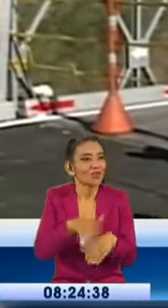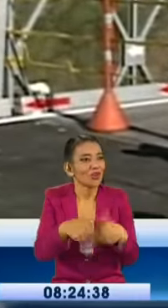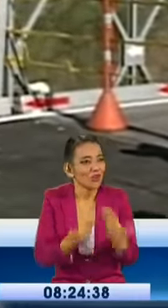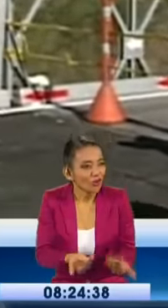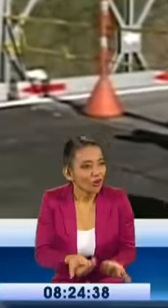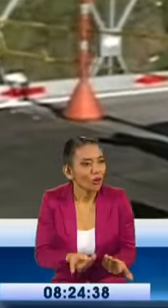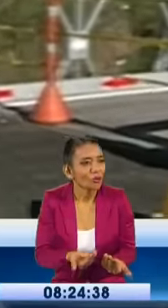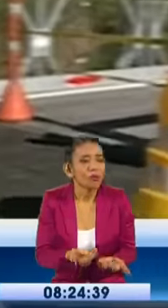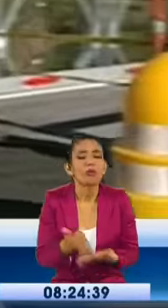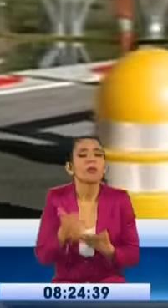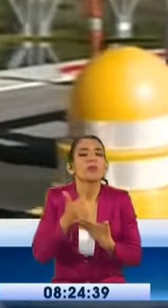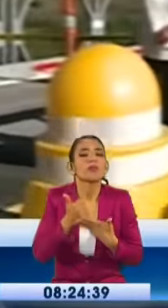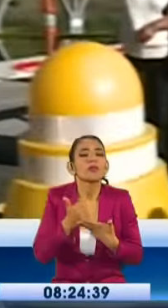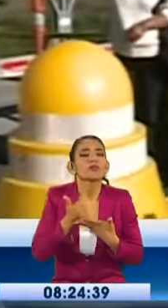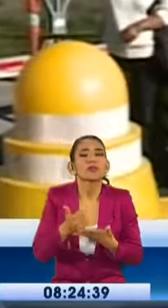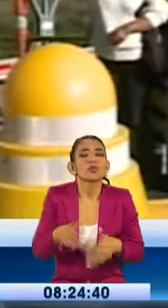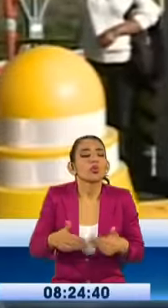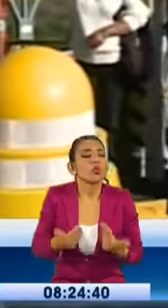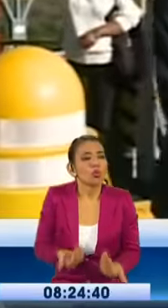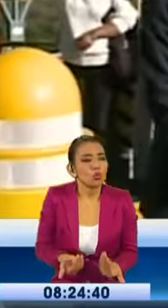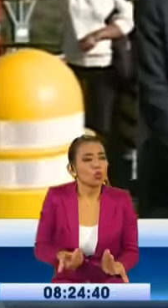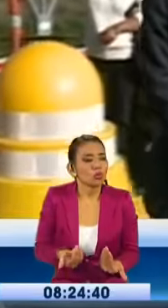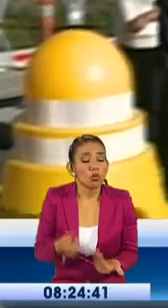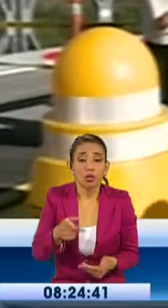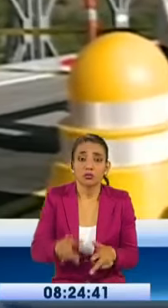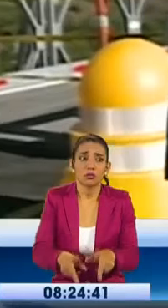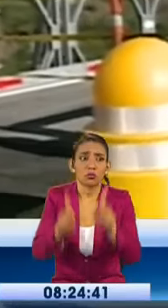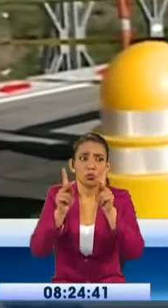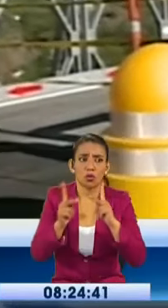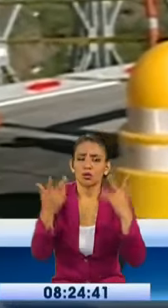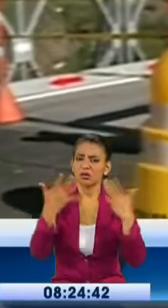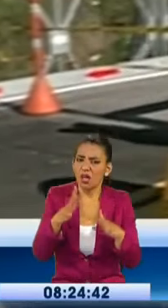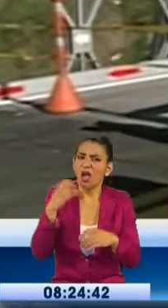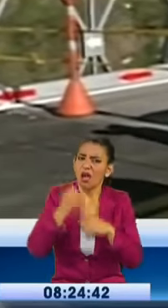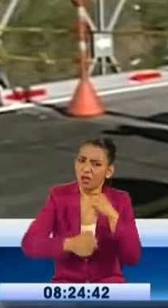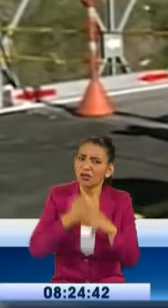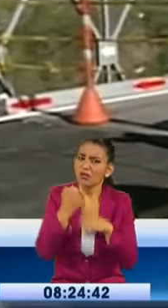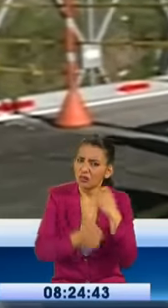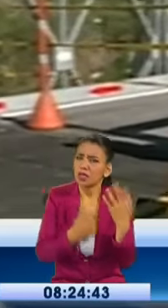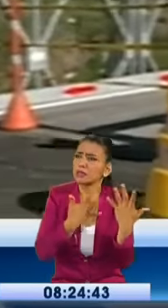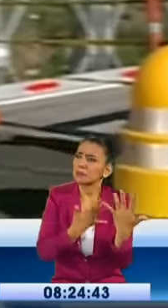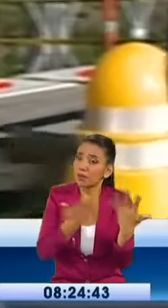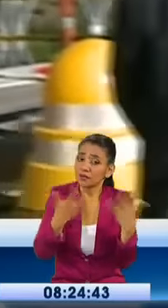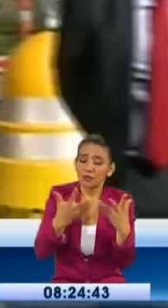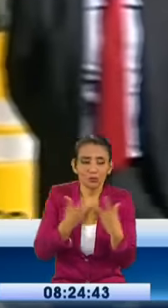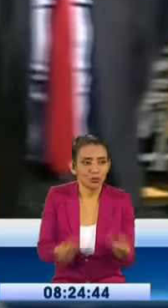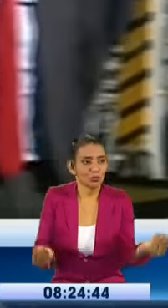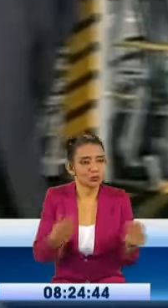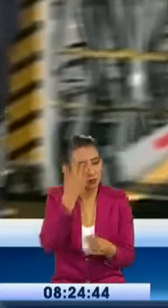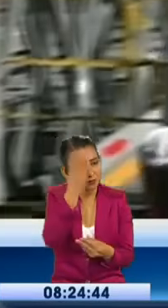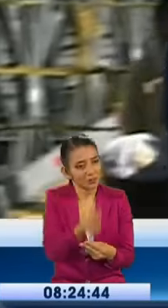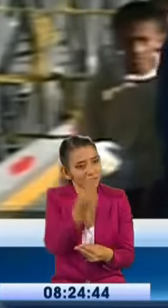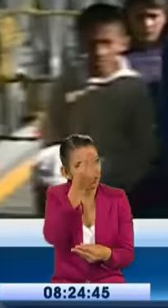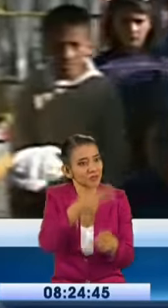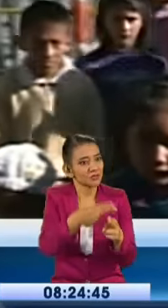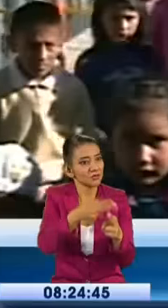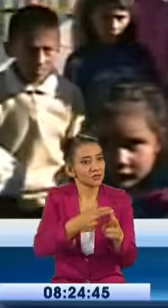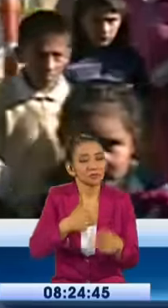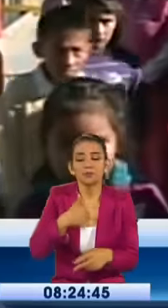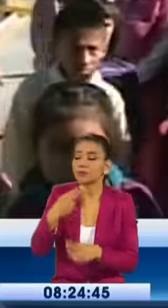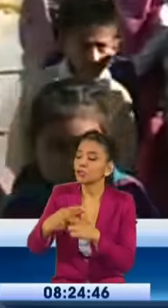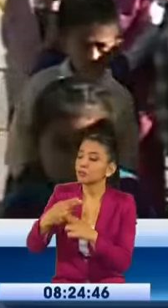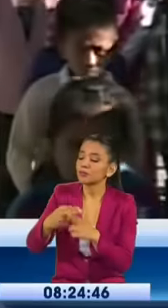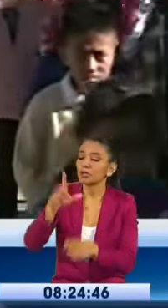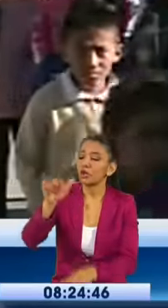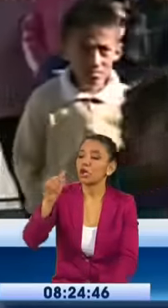beneficia también este puente, que sin duda han estado esperando por bastante tiempo. Muy buenos días, señor, ¿su nombre? Yo me llamo